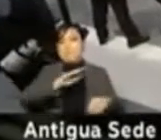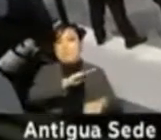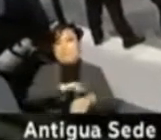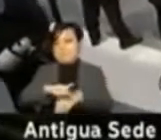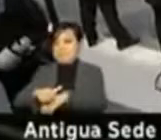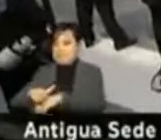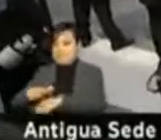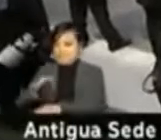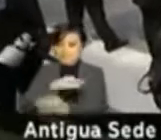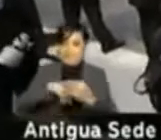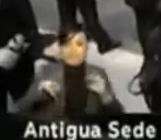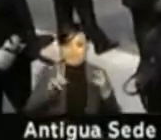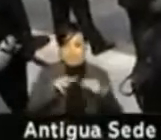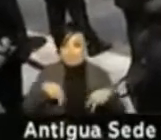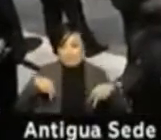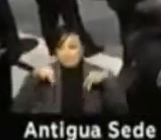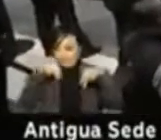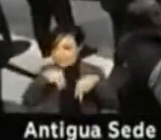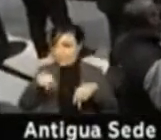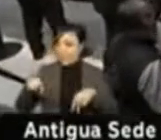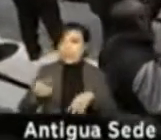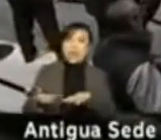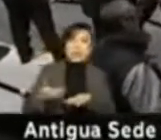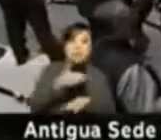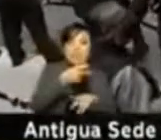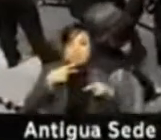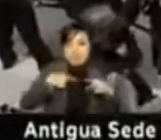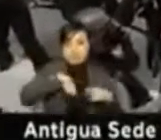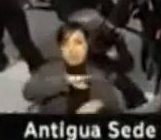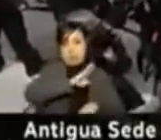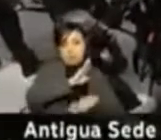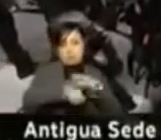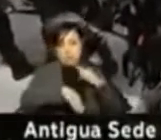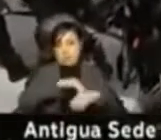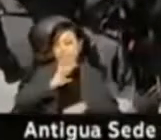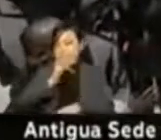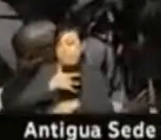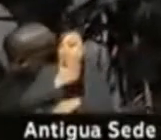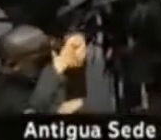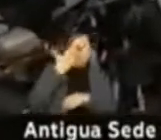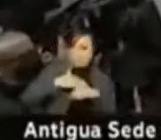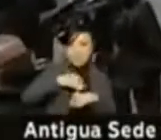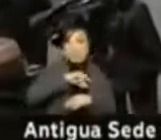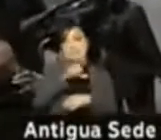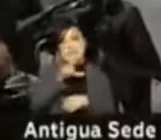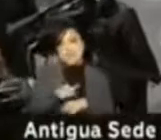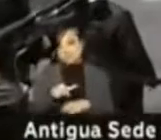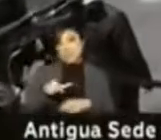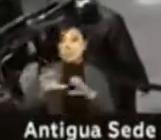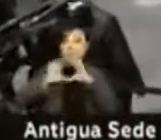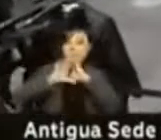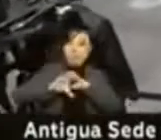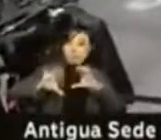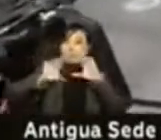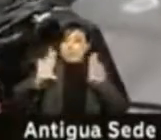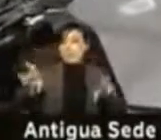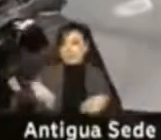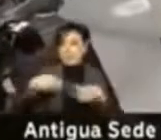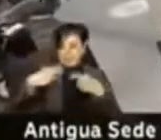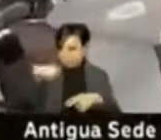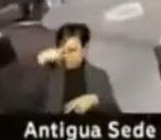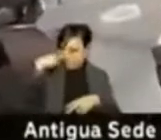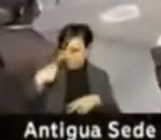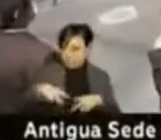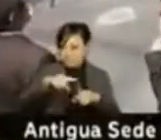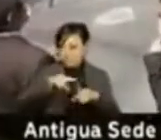están desfondando en su militancia. Al contrario, el problema que tiene Morena es que la perspectiva que hay es que si abre la